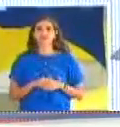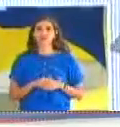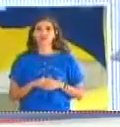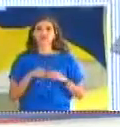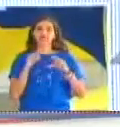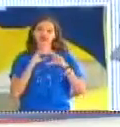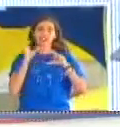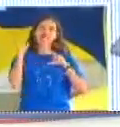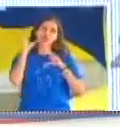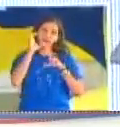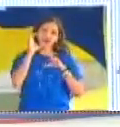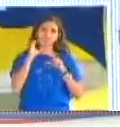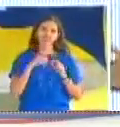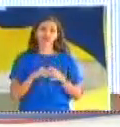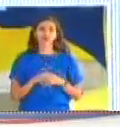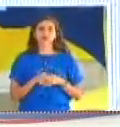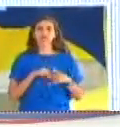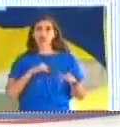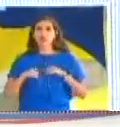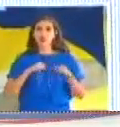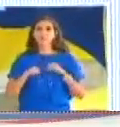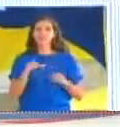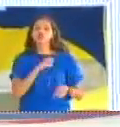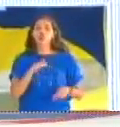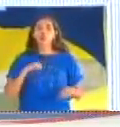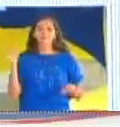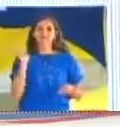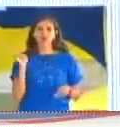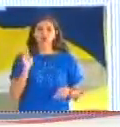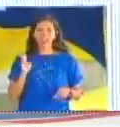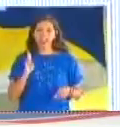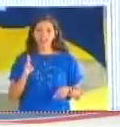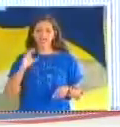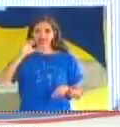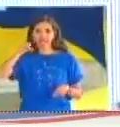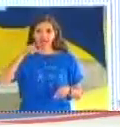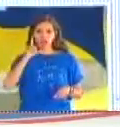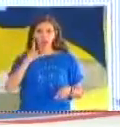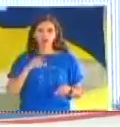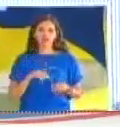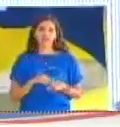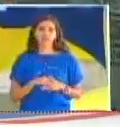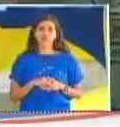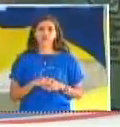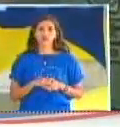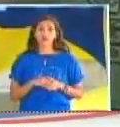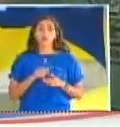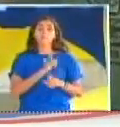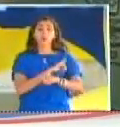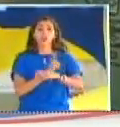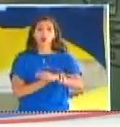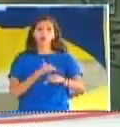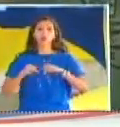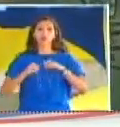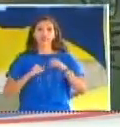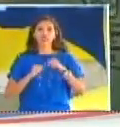el carné de la patria, el movimiento Somos Venezuela, Elías, poderoso movimiento Somos